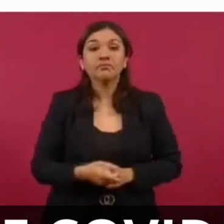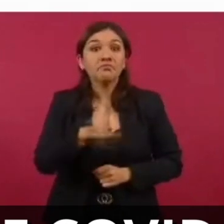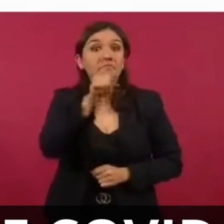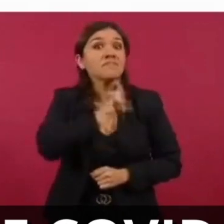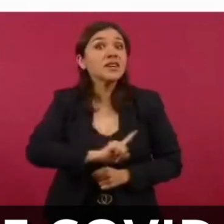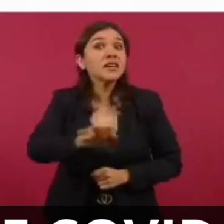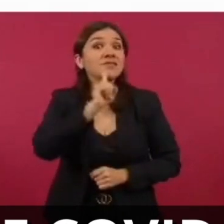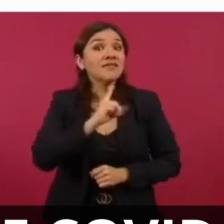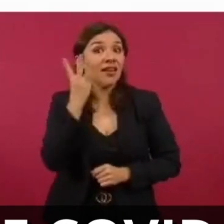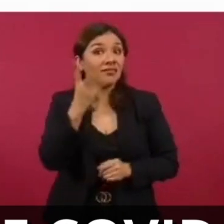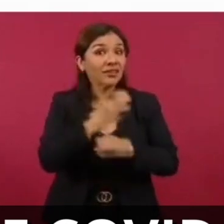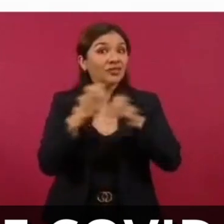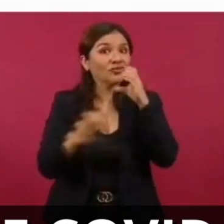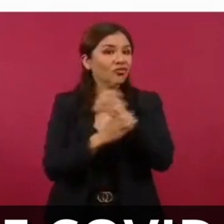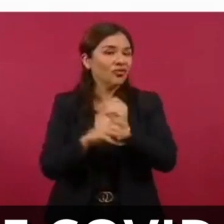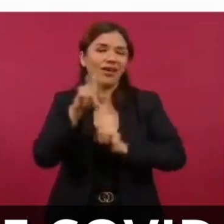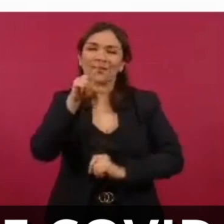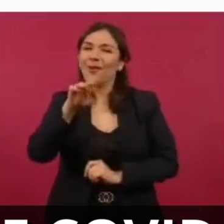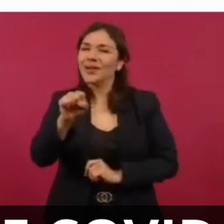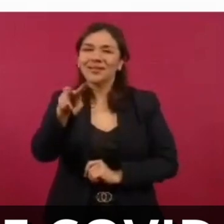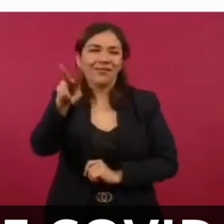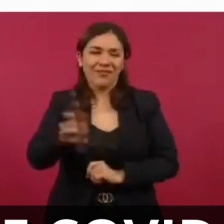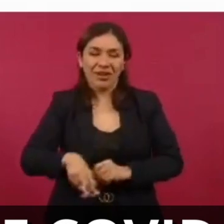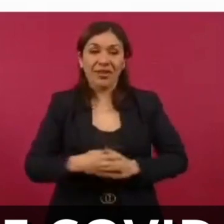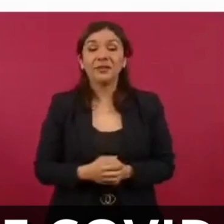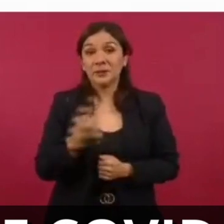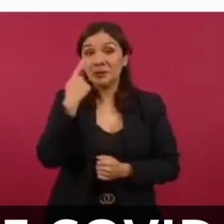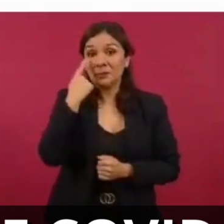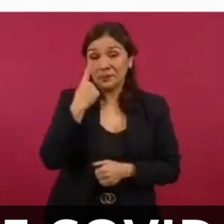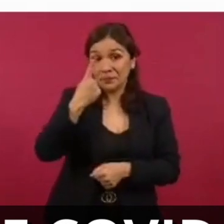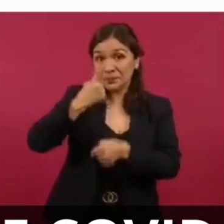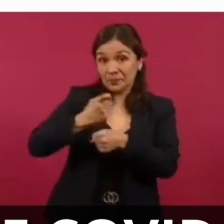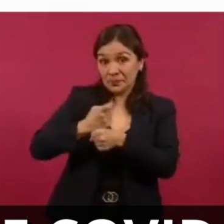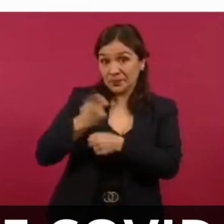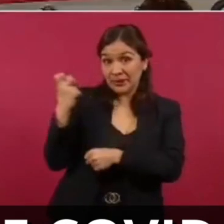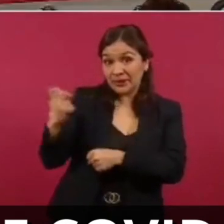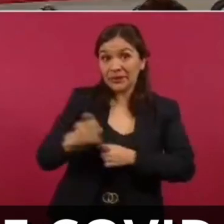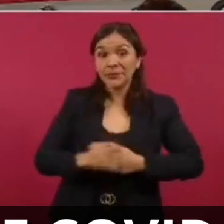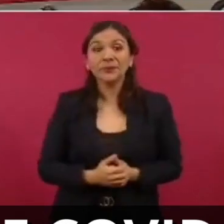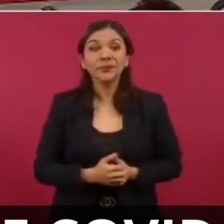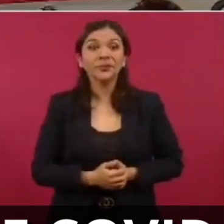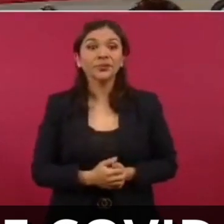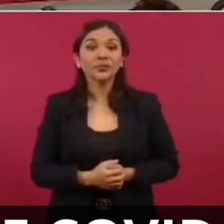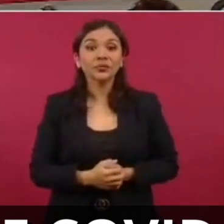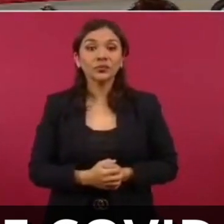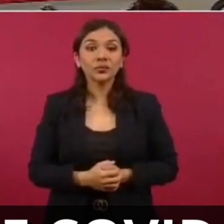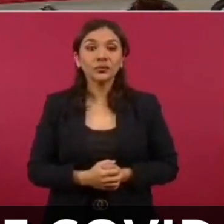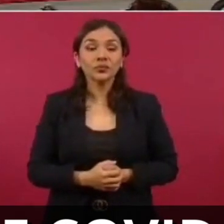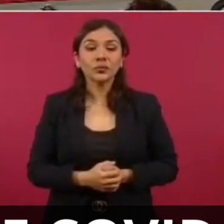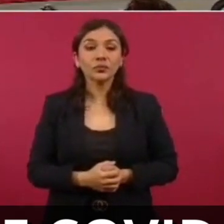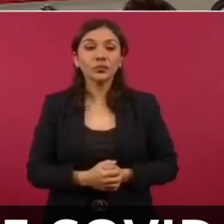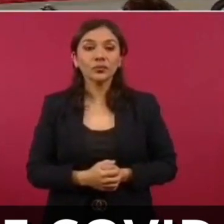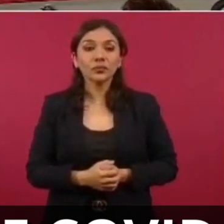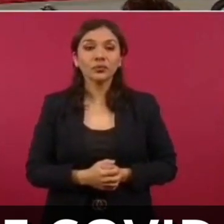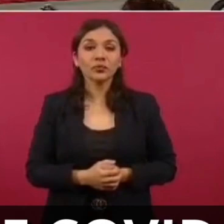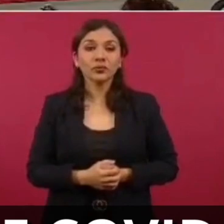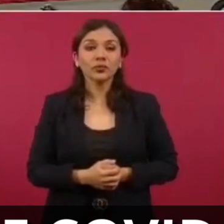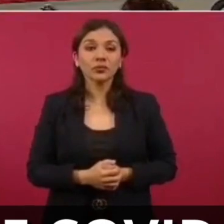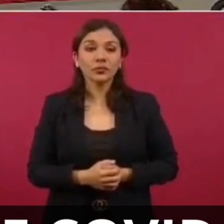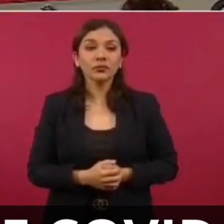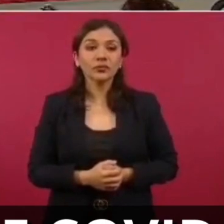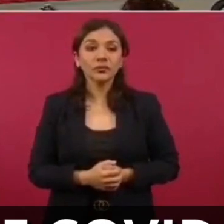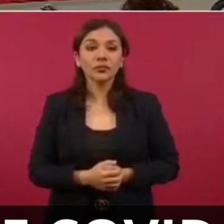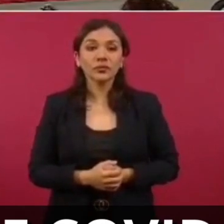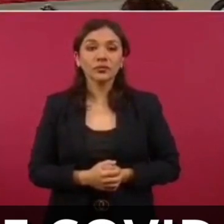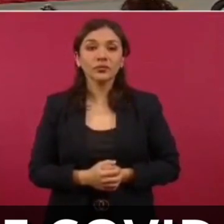tres cosas que son falsas. La primera es la que vamos a mostrar en la primera imagen, que es esta.